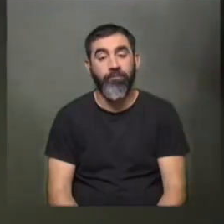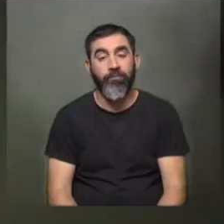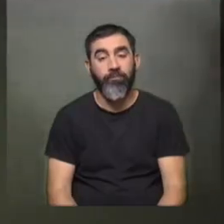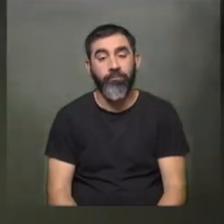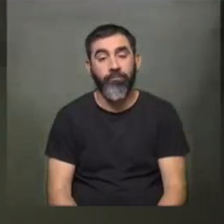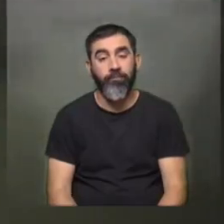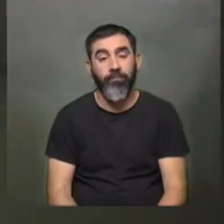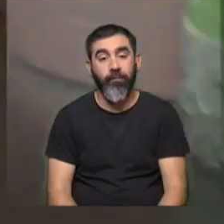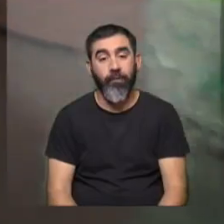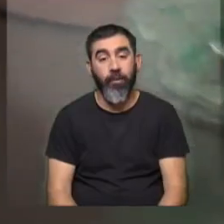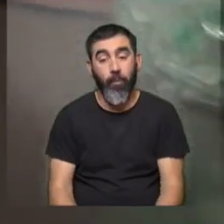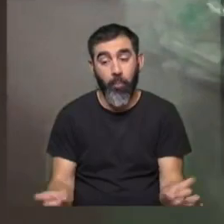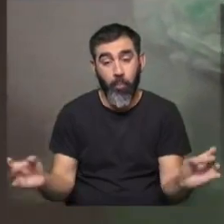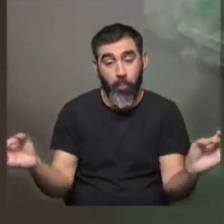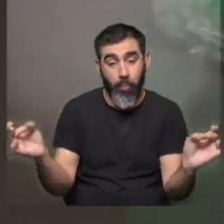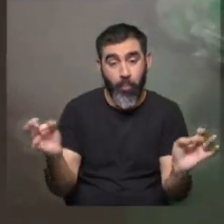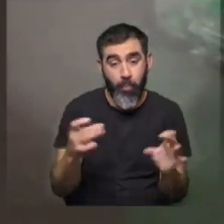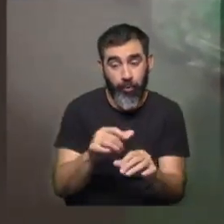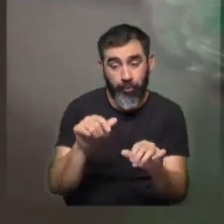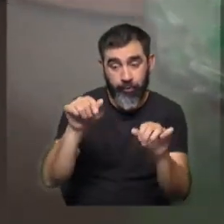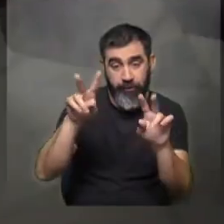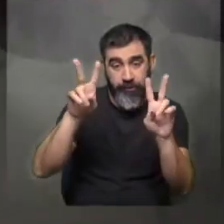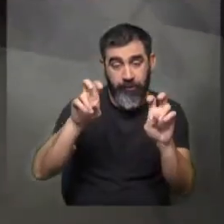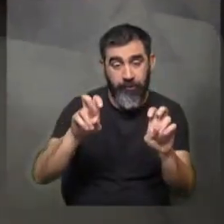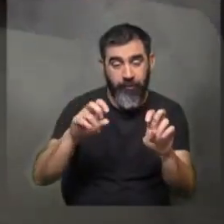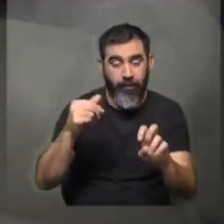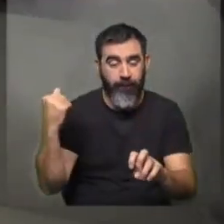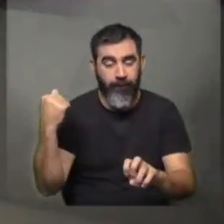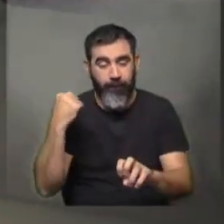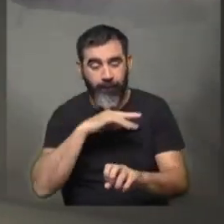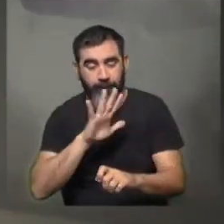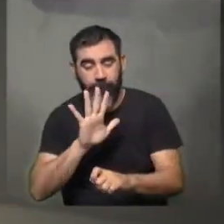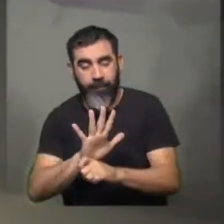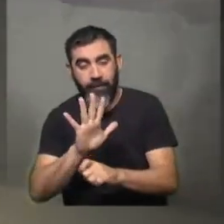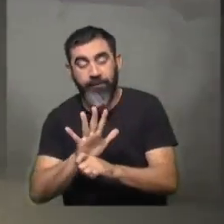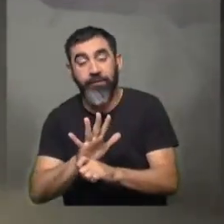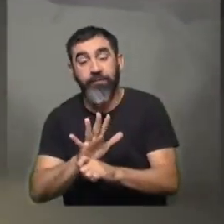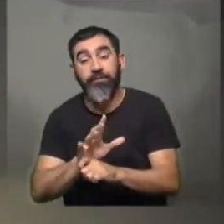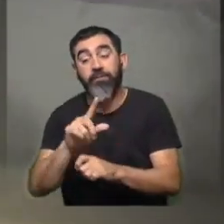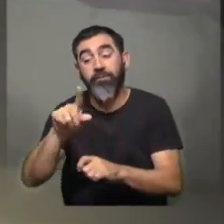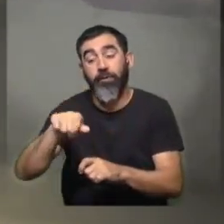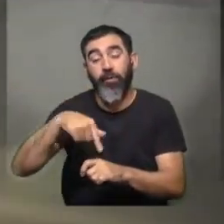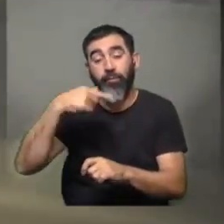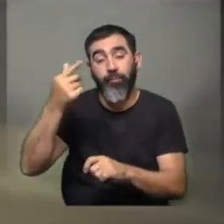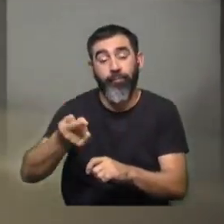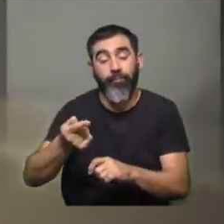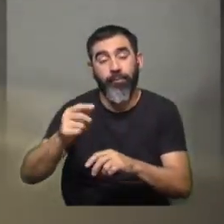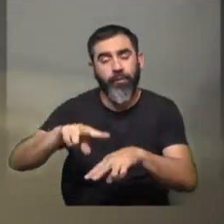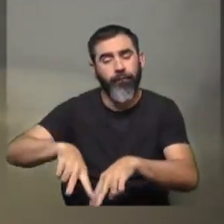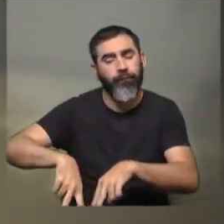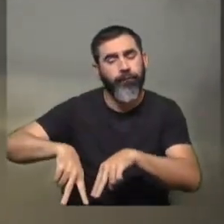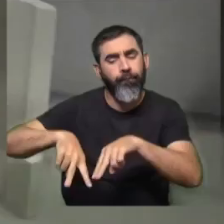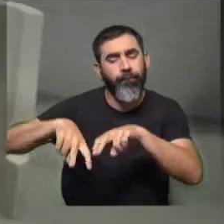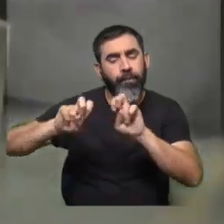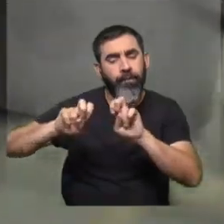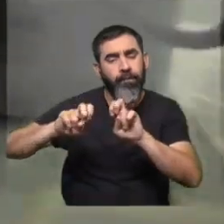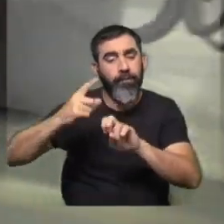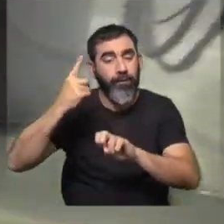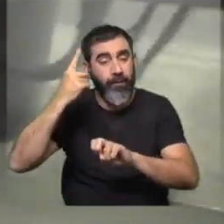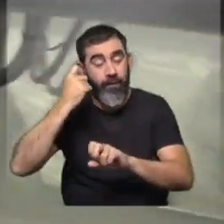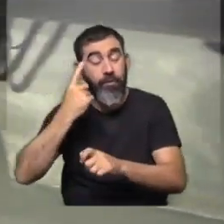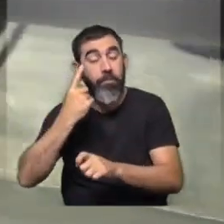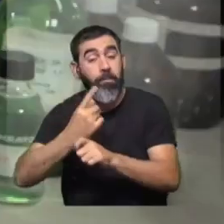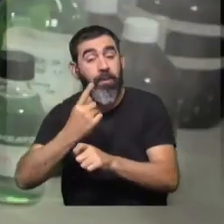Una vez que tuvimos esta ayahuasca sintética, por así decirlo, nosotros hicimos investigaciones o experimentos. La